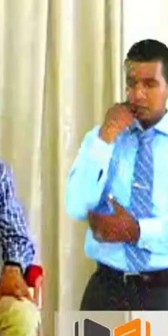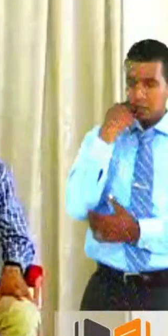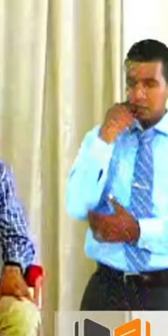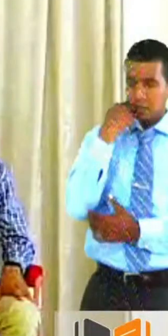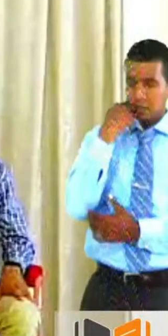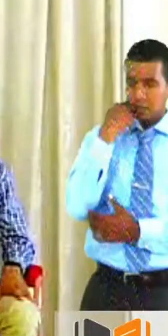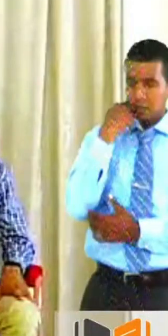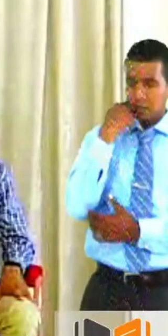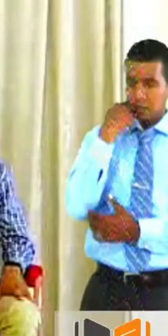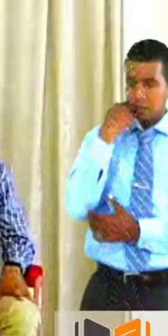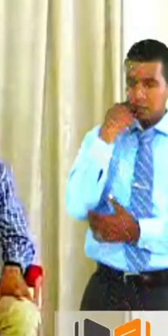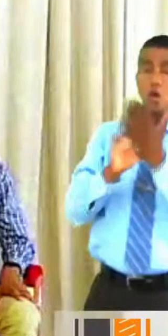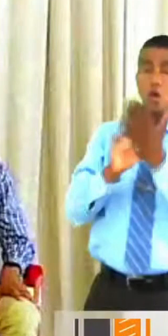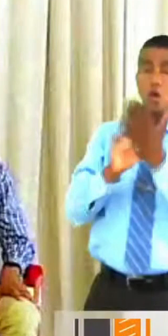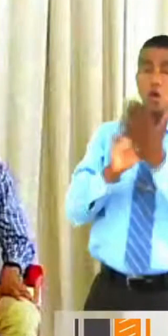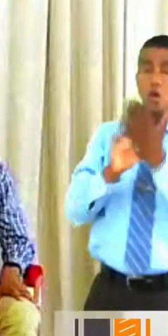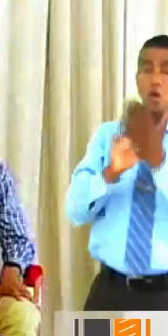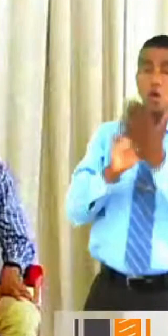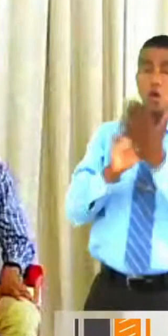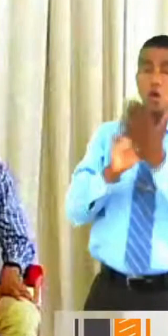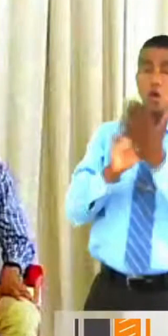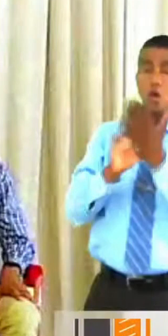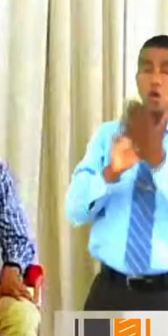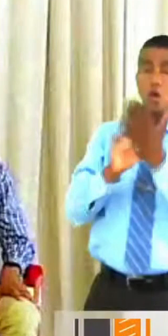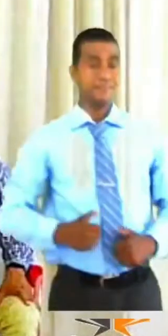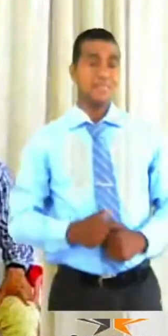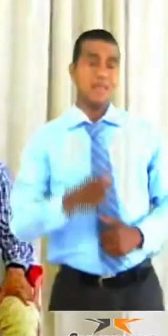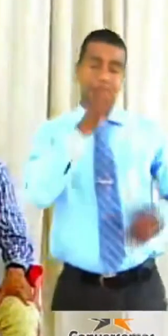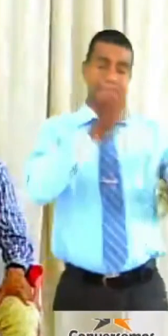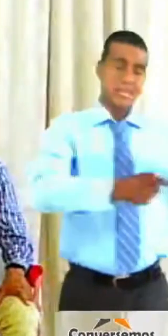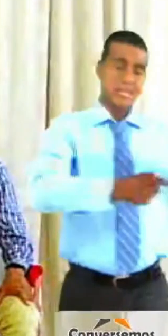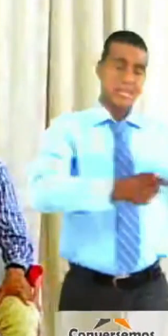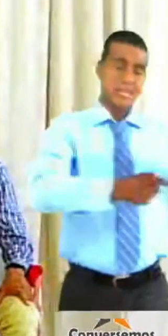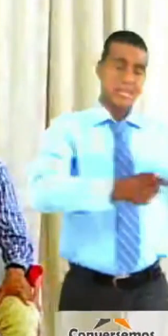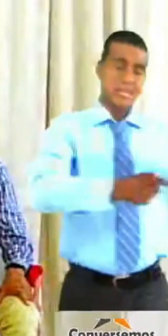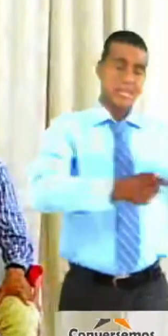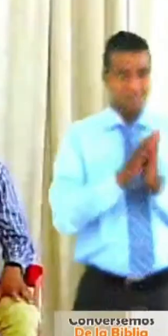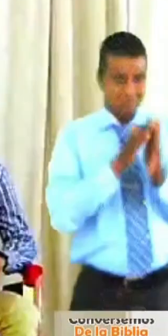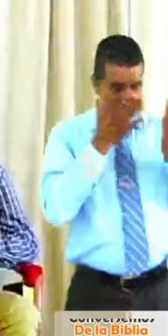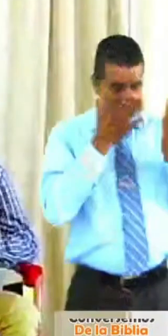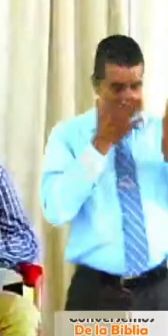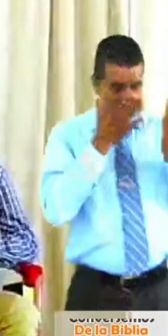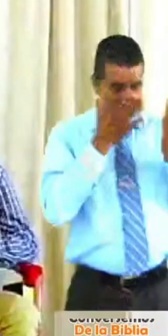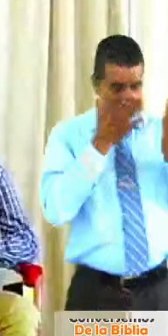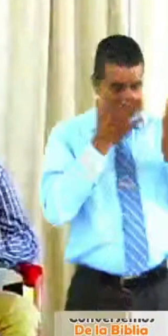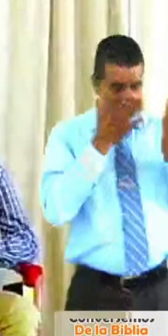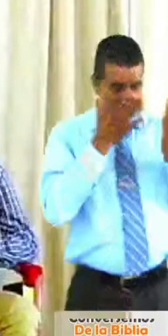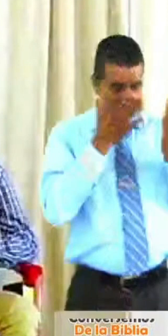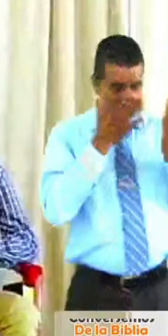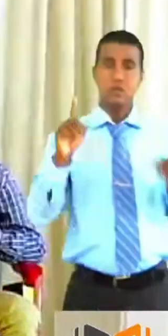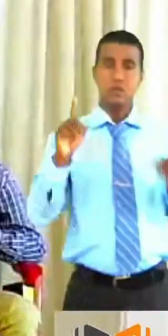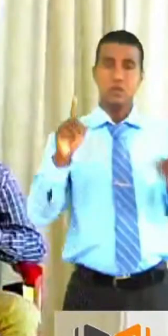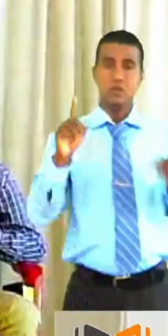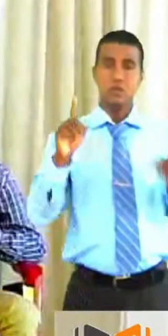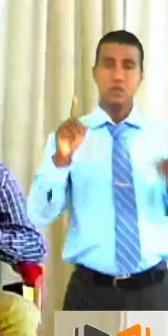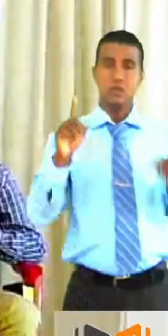reveló y nos dio la salvación tan grande. Hay personas que conocen la Biblia, que se la leen, que la estudian y no tienen la salvación,